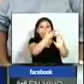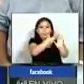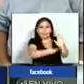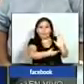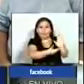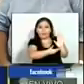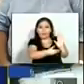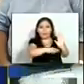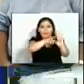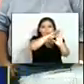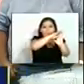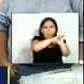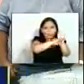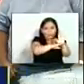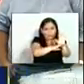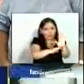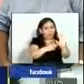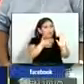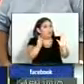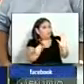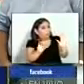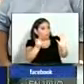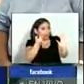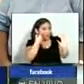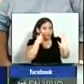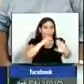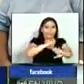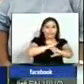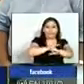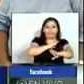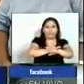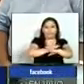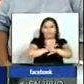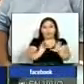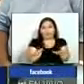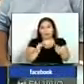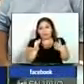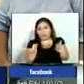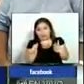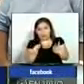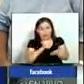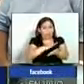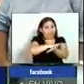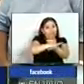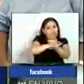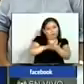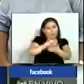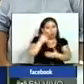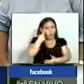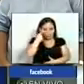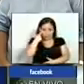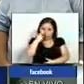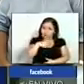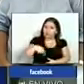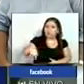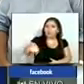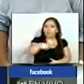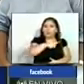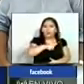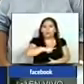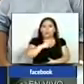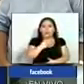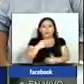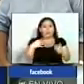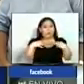Las diferentes Medidas De prevención Y medidas sanitarias Para que nos cuidemos Todos Y que